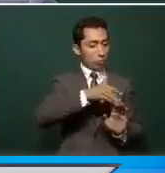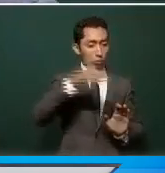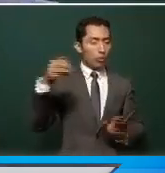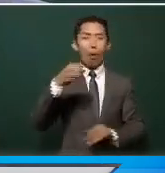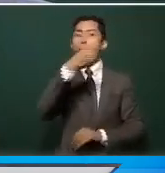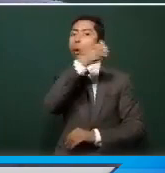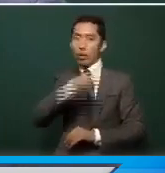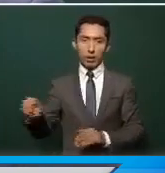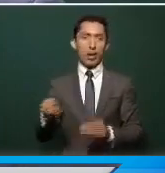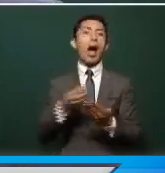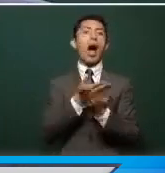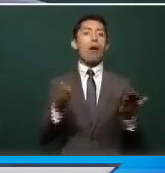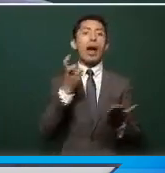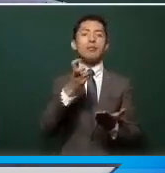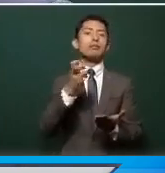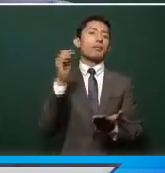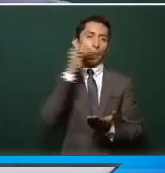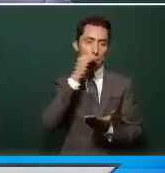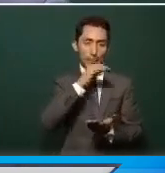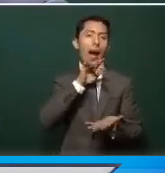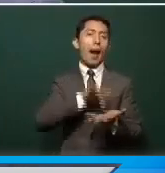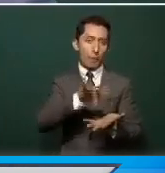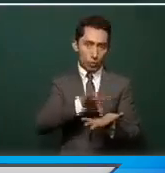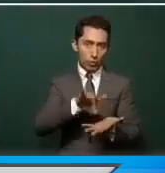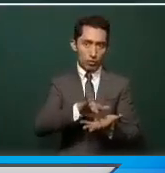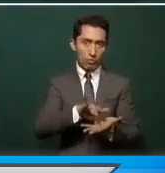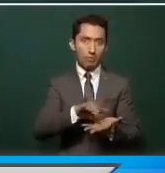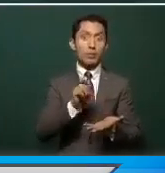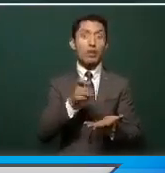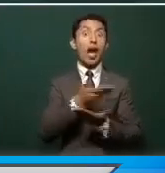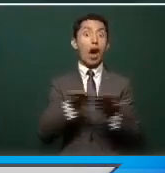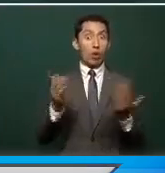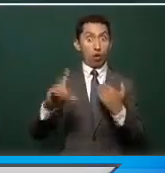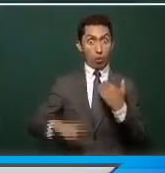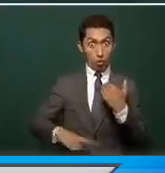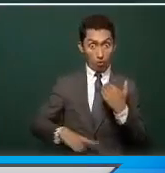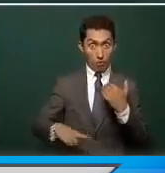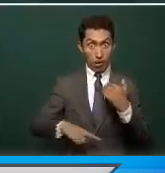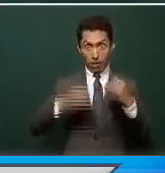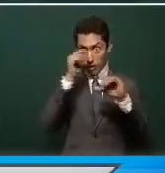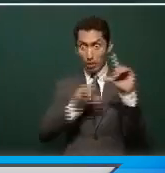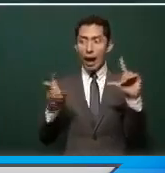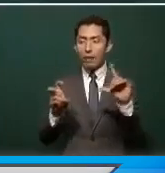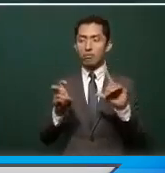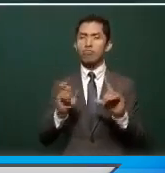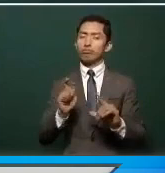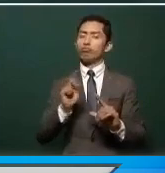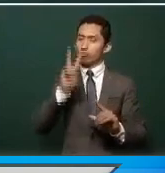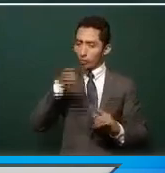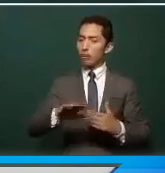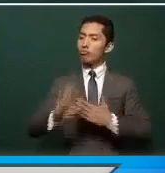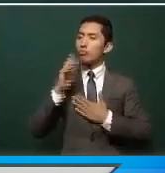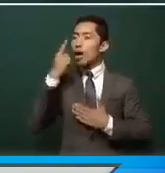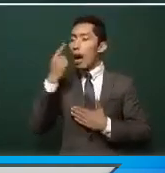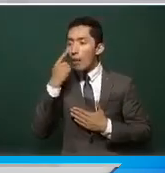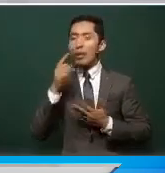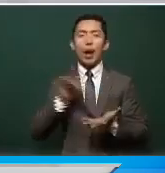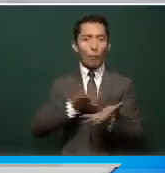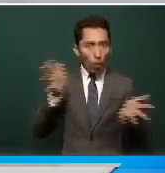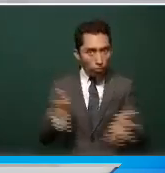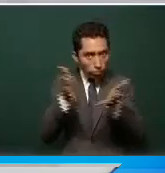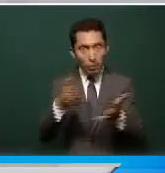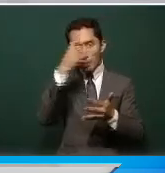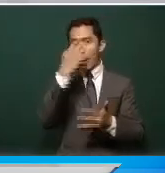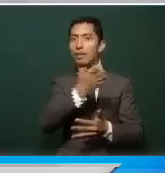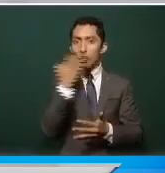universidades públicas deberán entonces de suspender los cobros de cuotas y manejar de manera eficiente los recursos y el presupuesto de estas universidades. Se